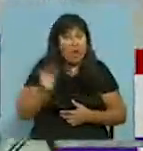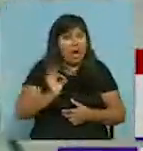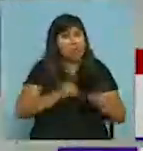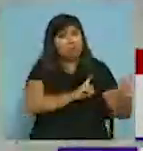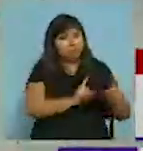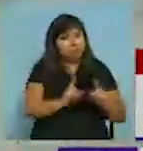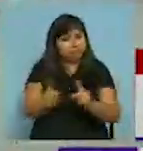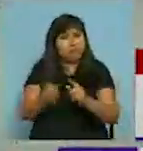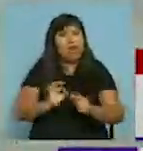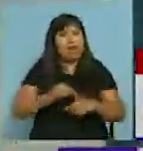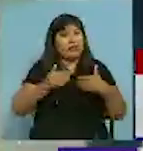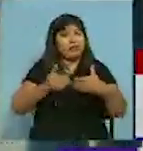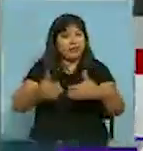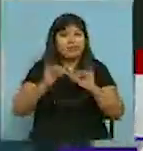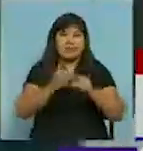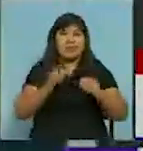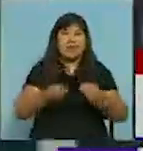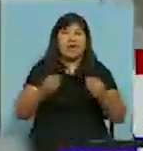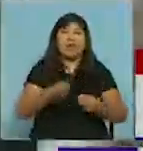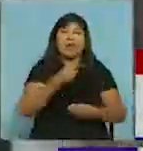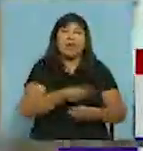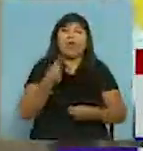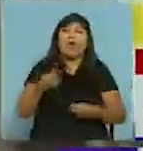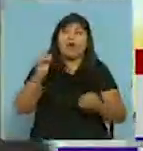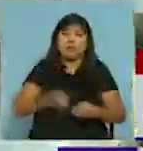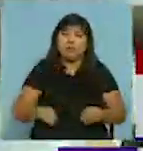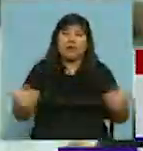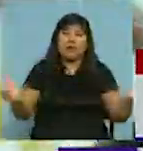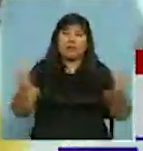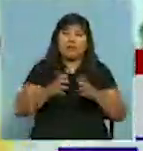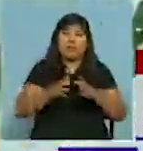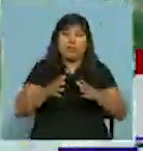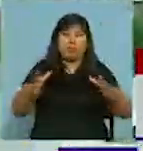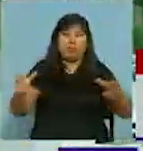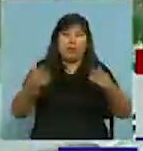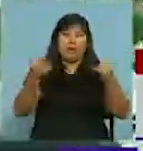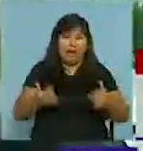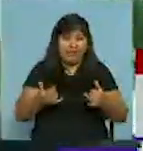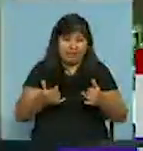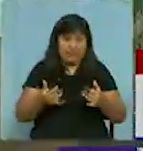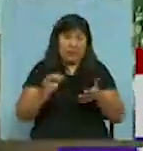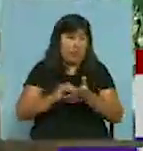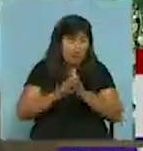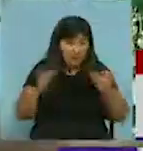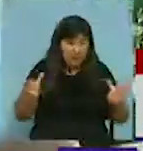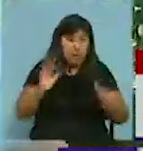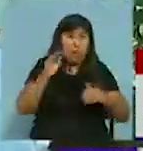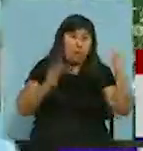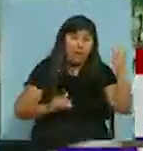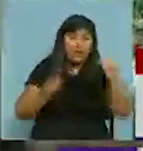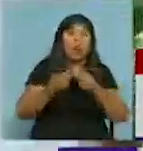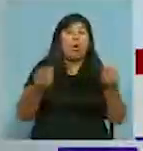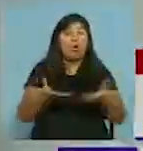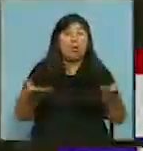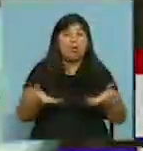en situación de calle este año noto que hay más gente es la única tristeza no que ver